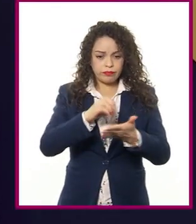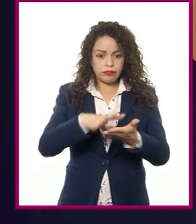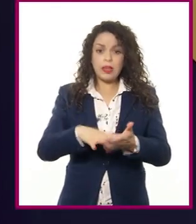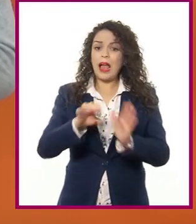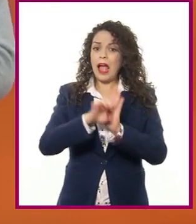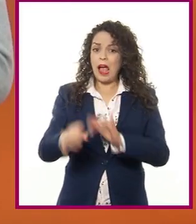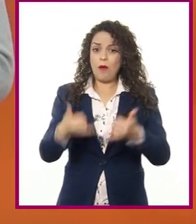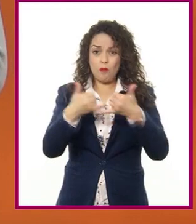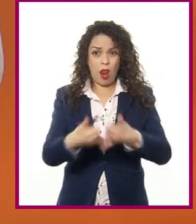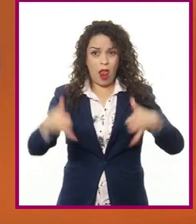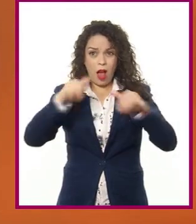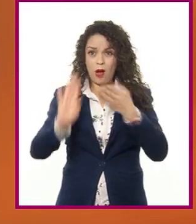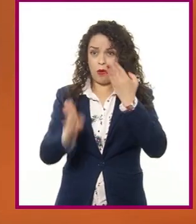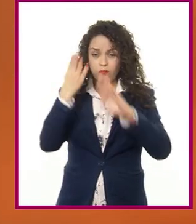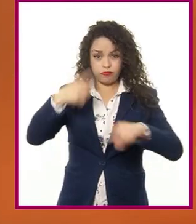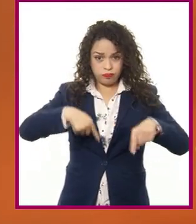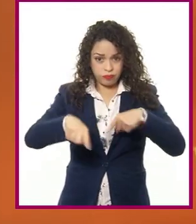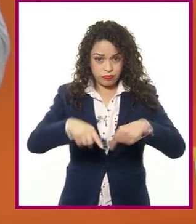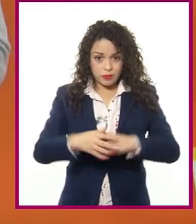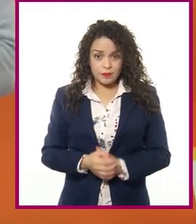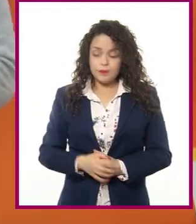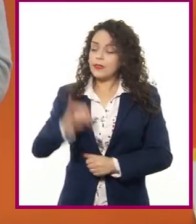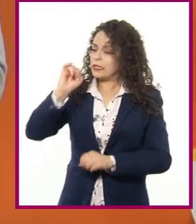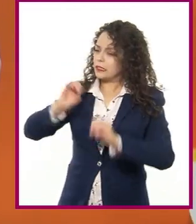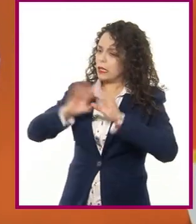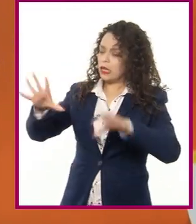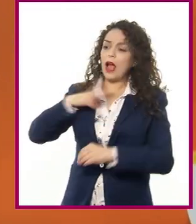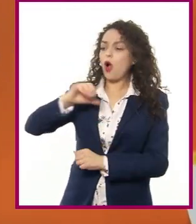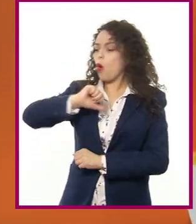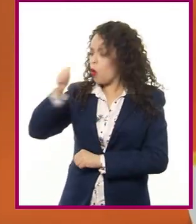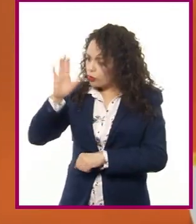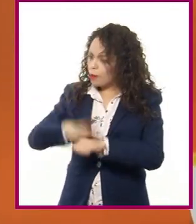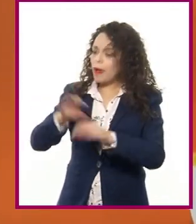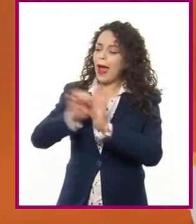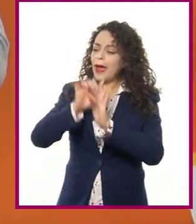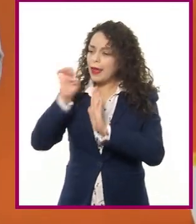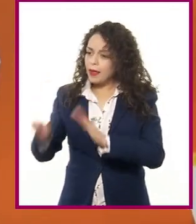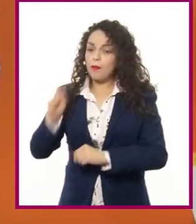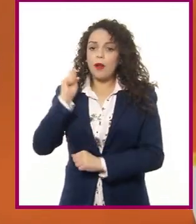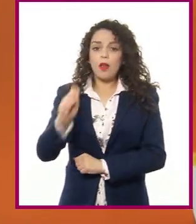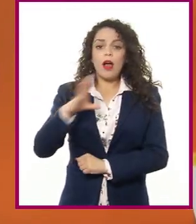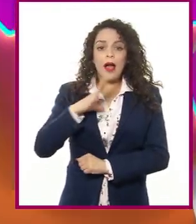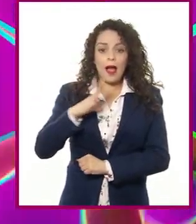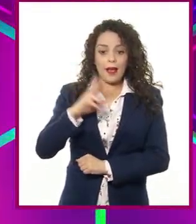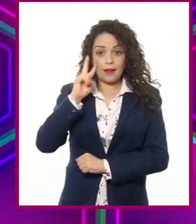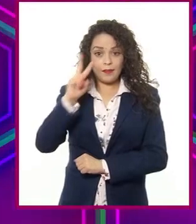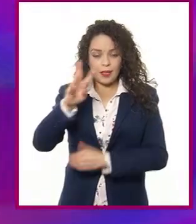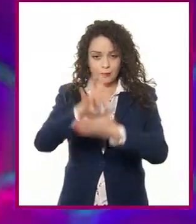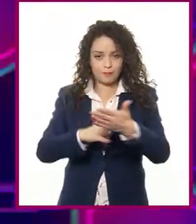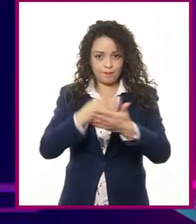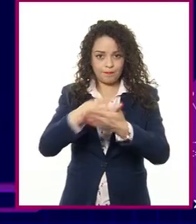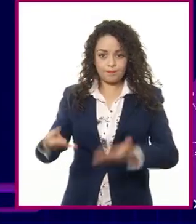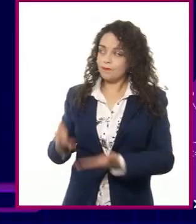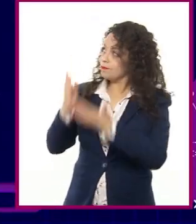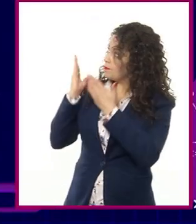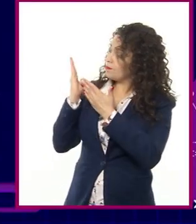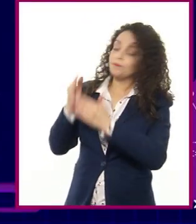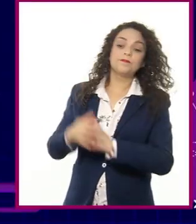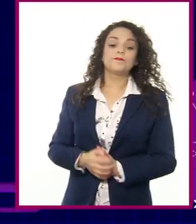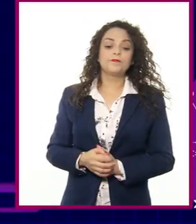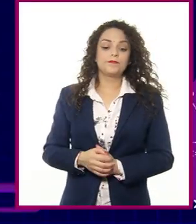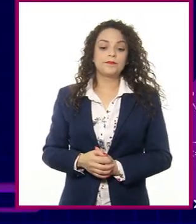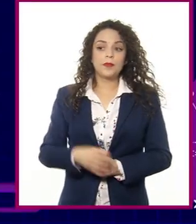Mundial? Claro que sí. Se tienen otros ejemplos en donde se presentan las siguientes tablas. En la gráfica